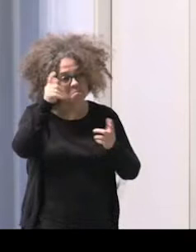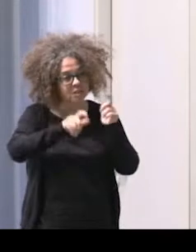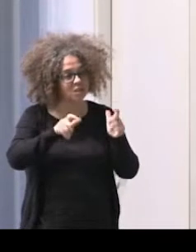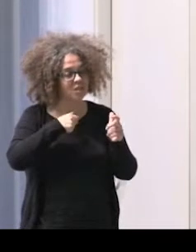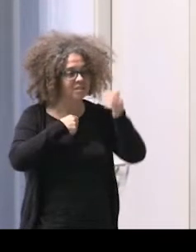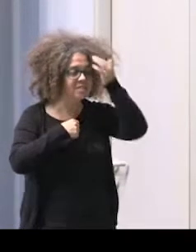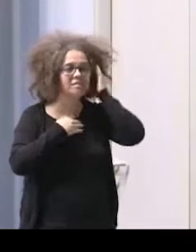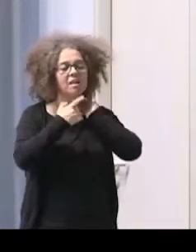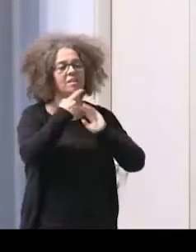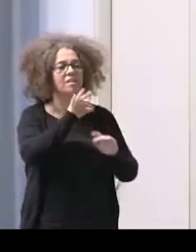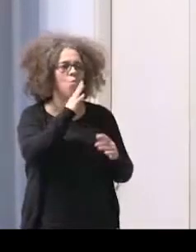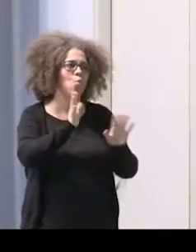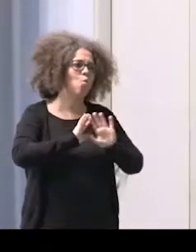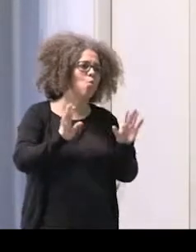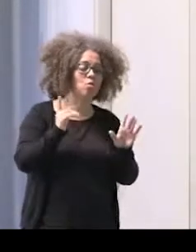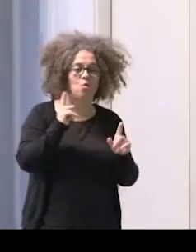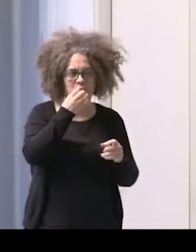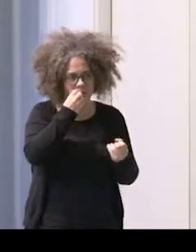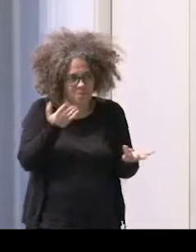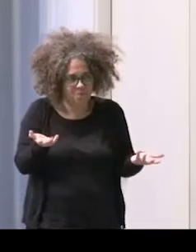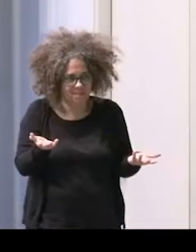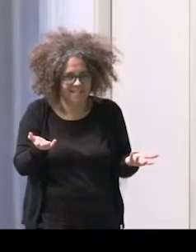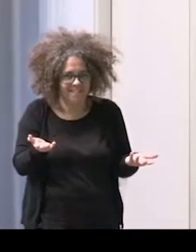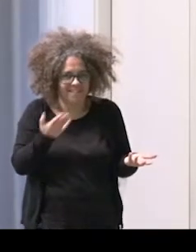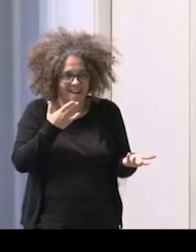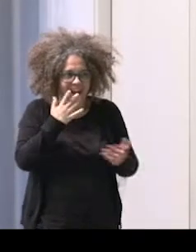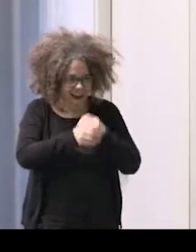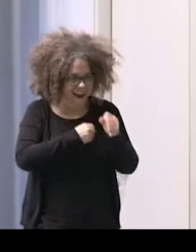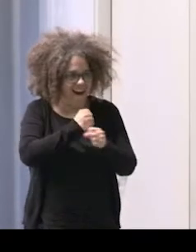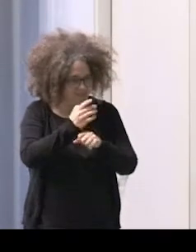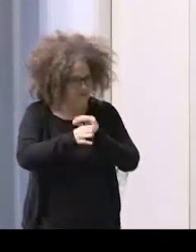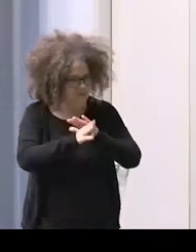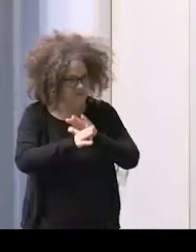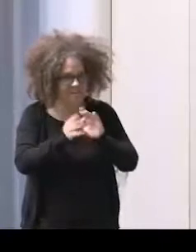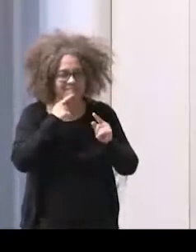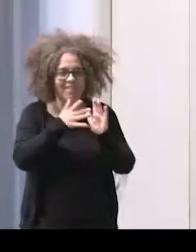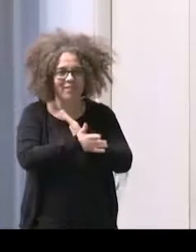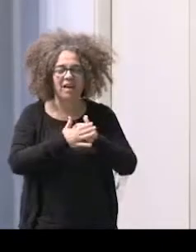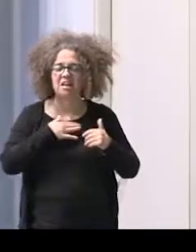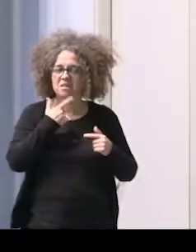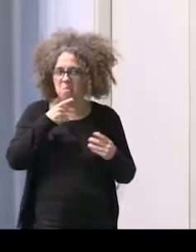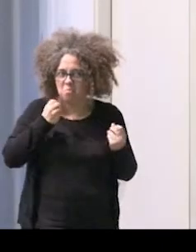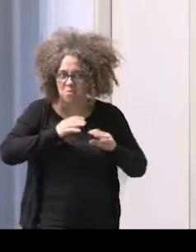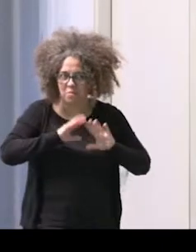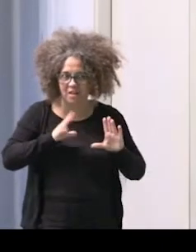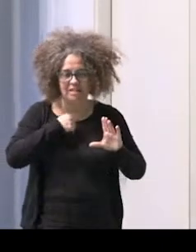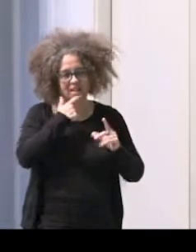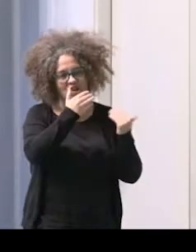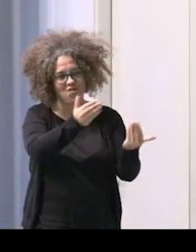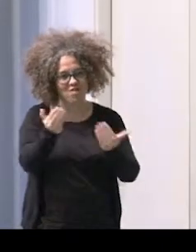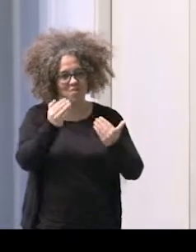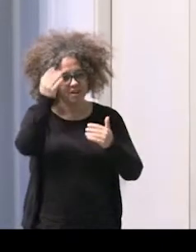mal, pero yo creo que la alternativa es bastante peor. Y eso mismo pasa con las instituciones, así es que enhorabuena.